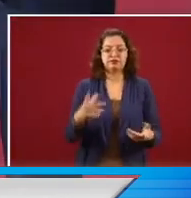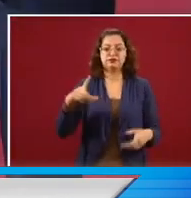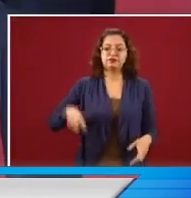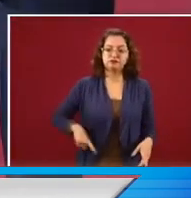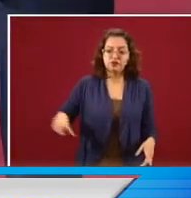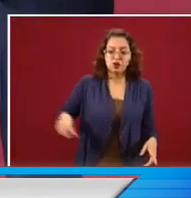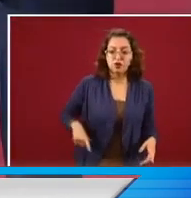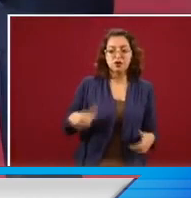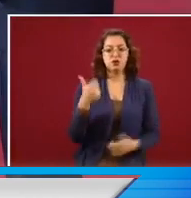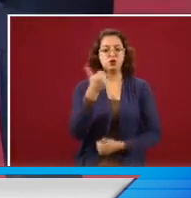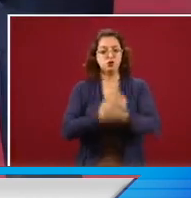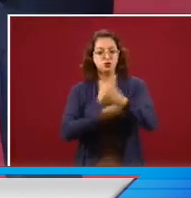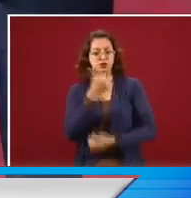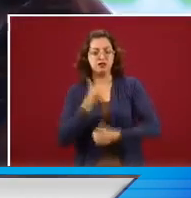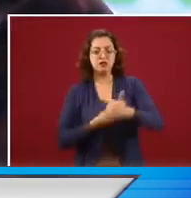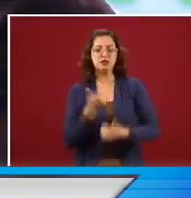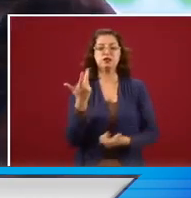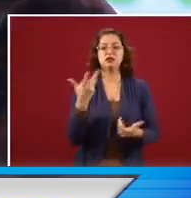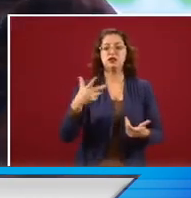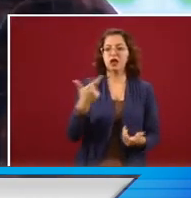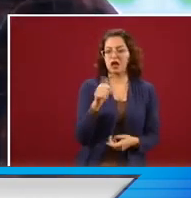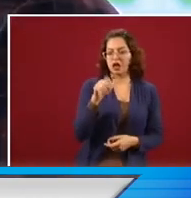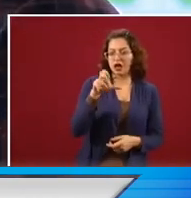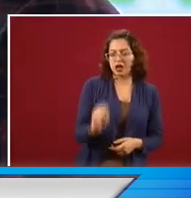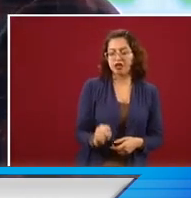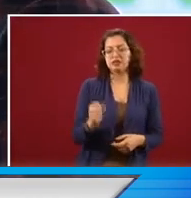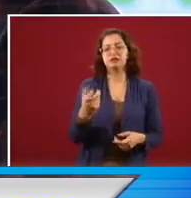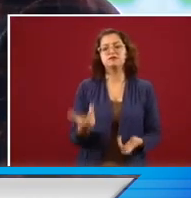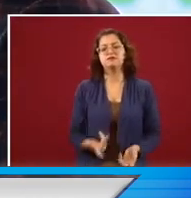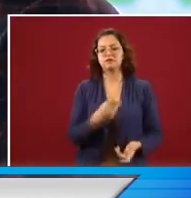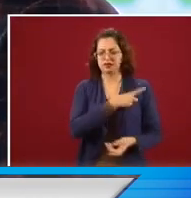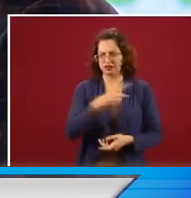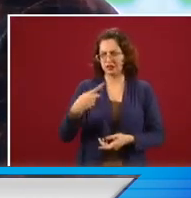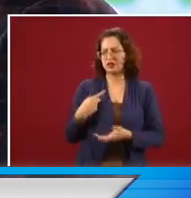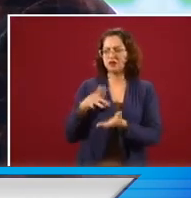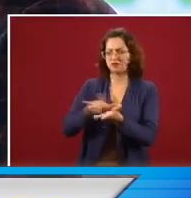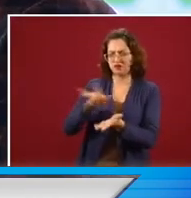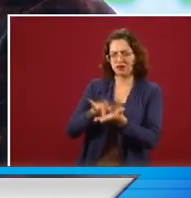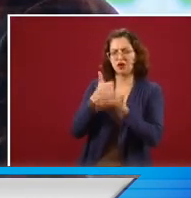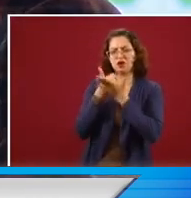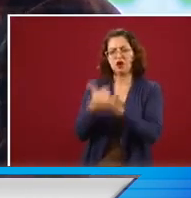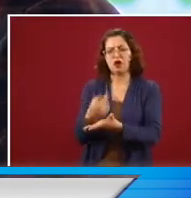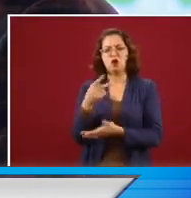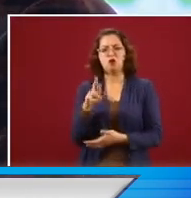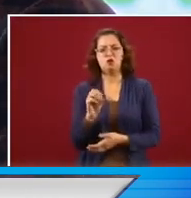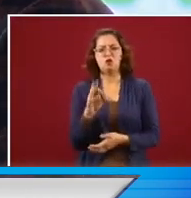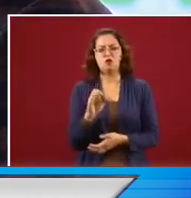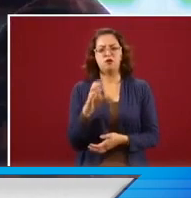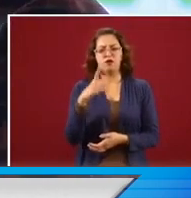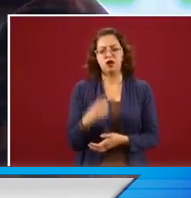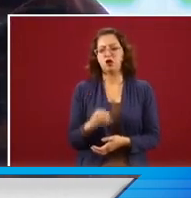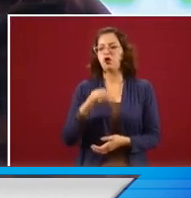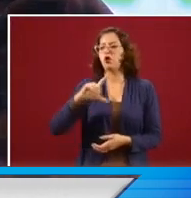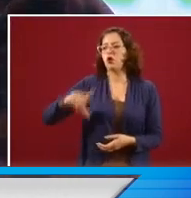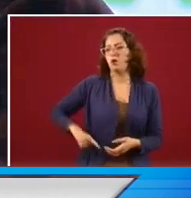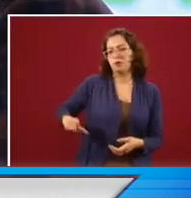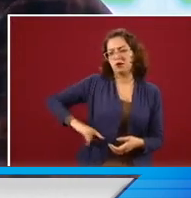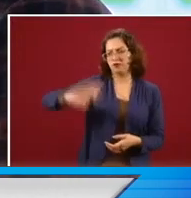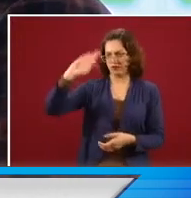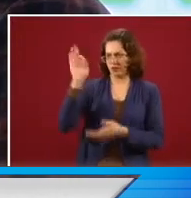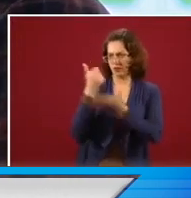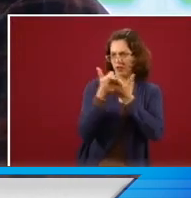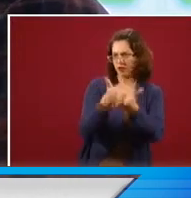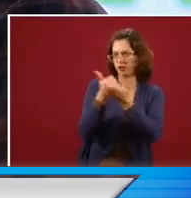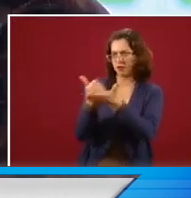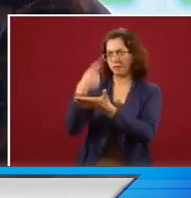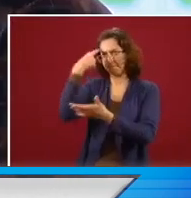bajo, gasolina regular marca Orsan a 19.26, gasolina premium marca Orsan a 20.50, diésel